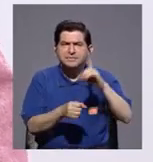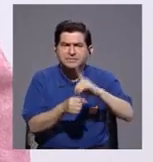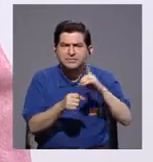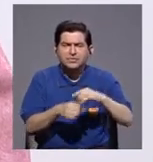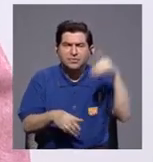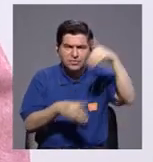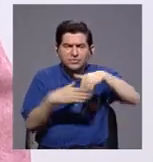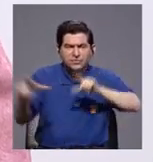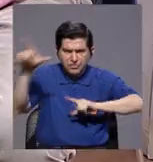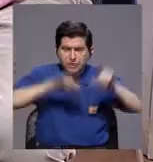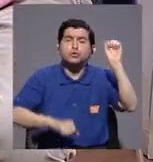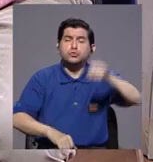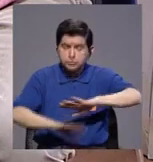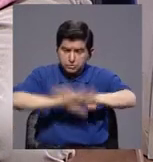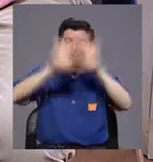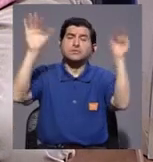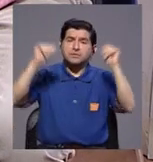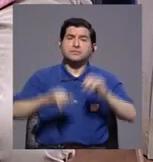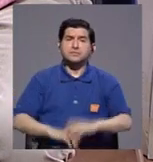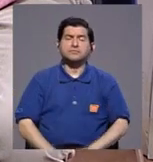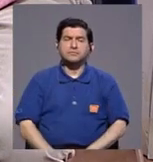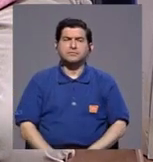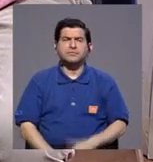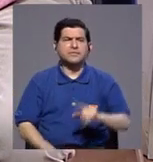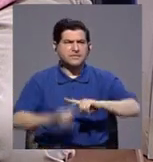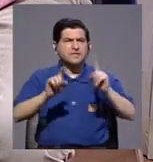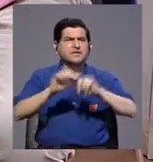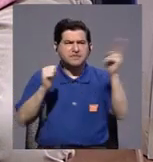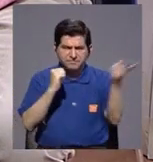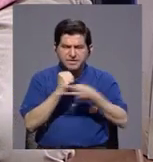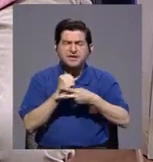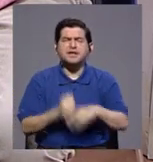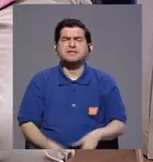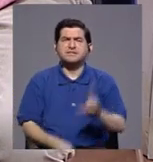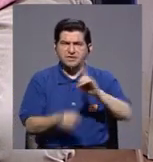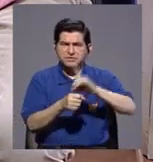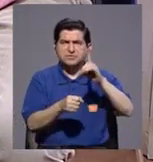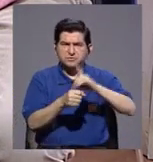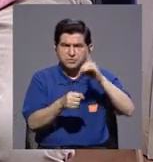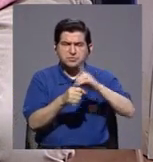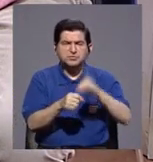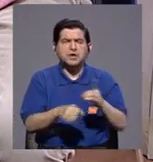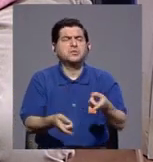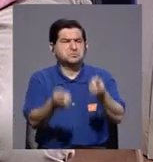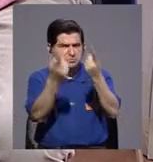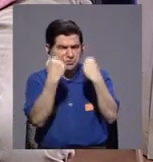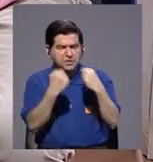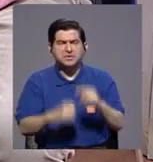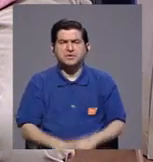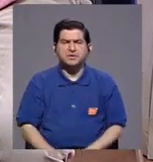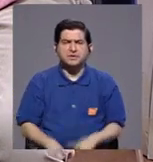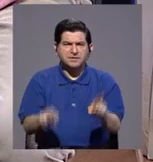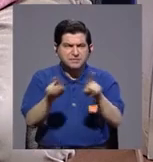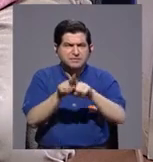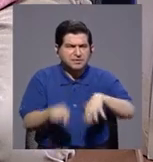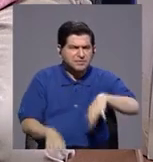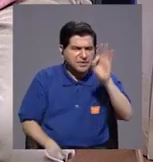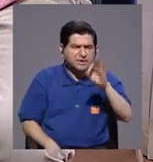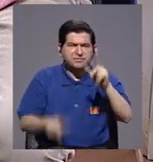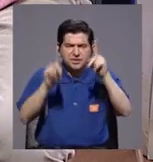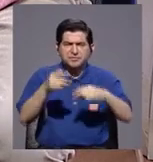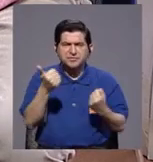ahí en los laboratorios claro que sí claro que sí hemos tenido en varias ocasiones diputados este hemos encontrado muchos